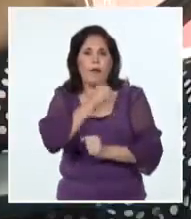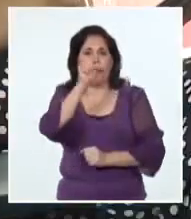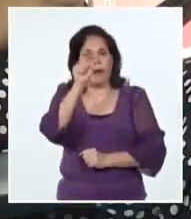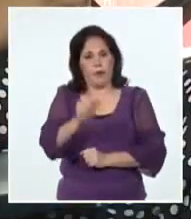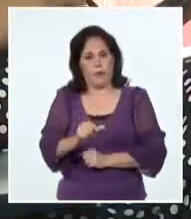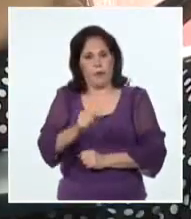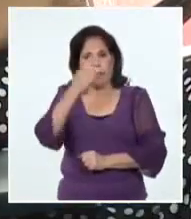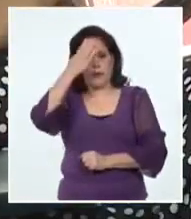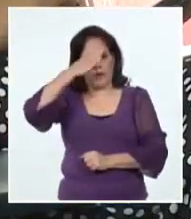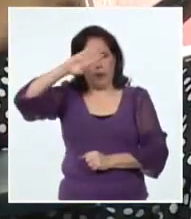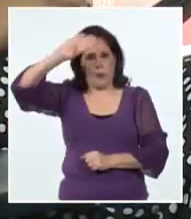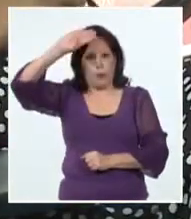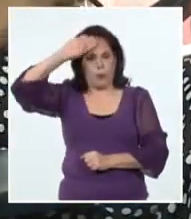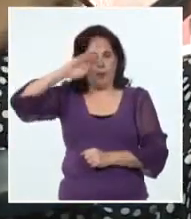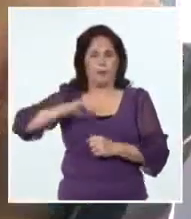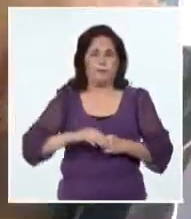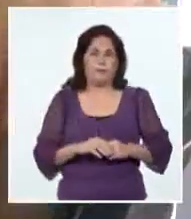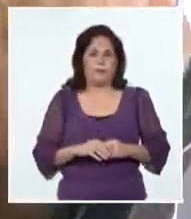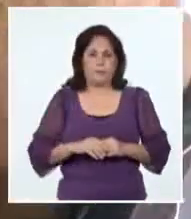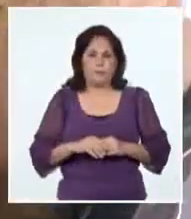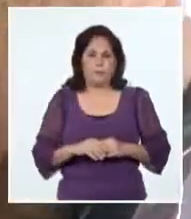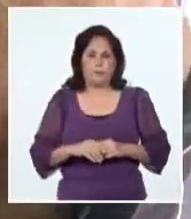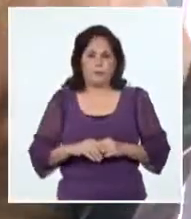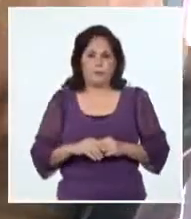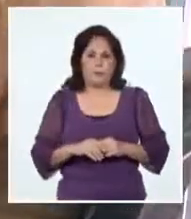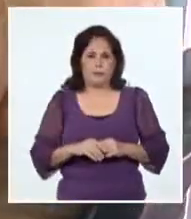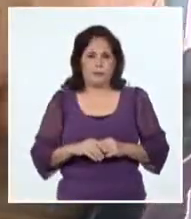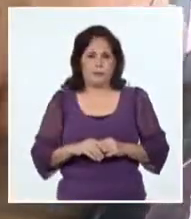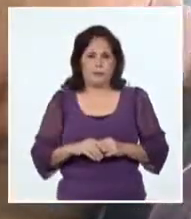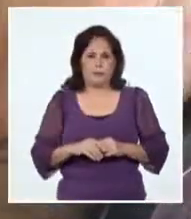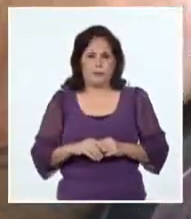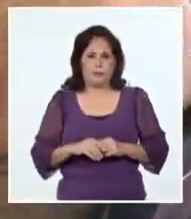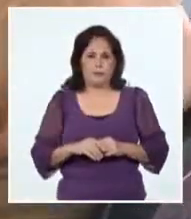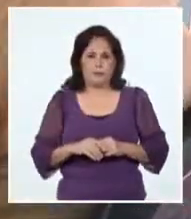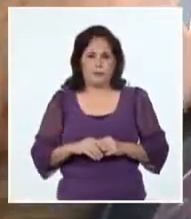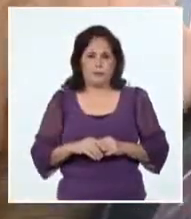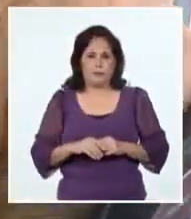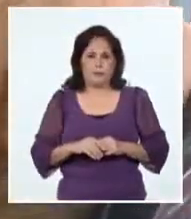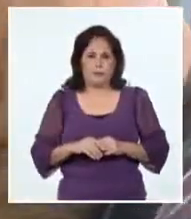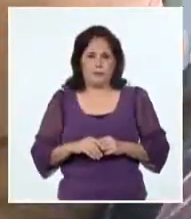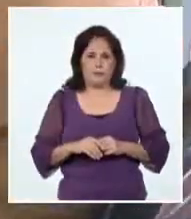en Cuba. Lisset Márquez, Sistema Informativo de la Televisión Cubana.